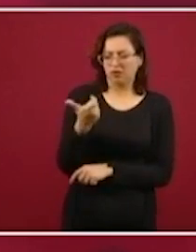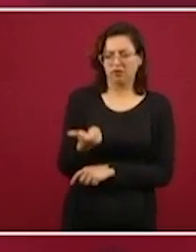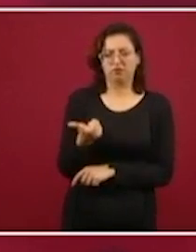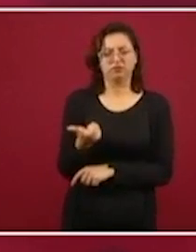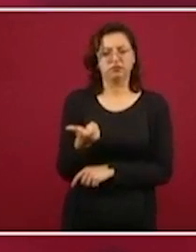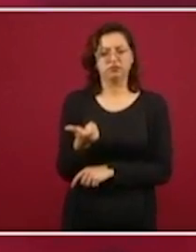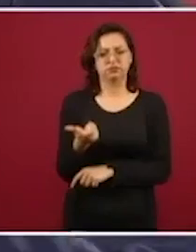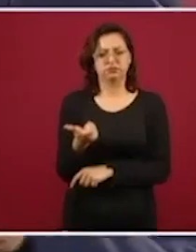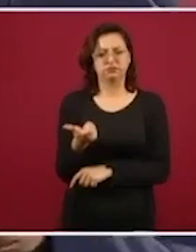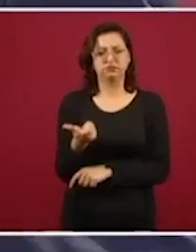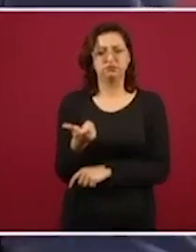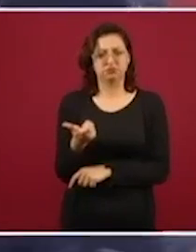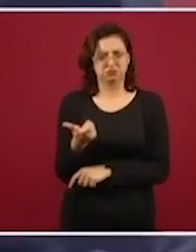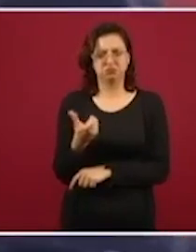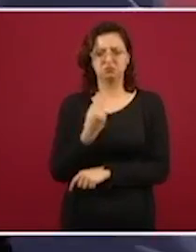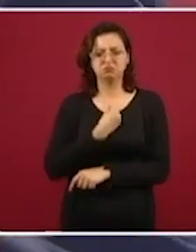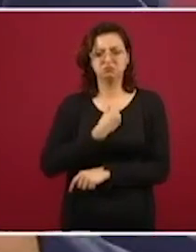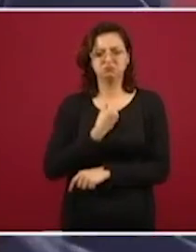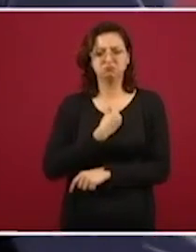aguanto